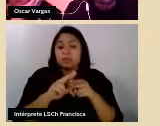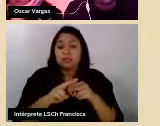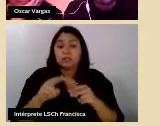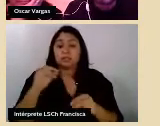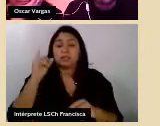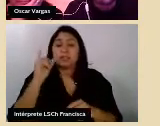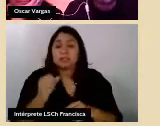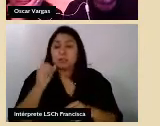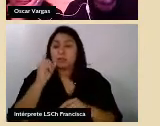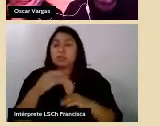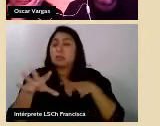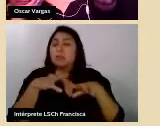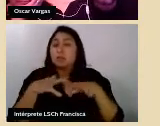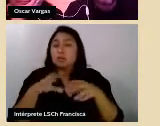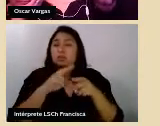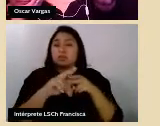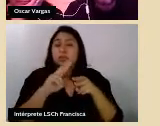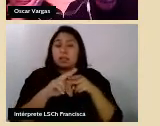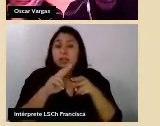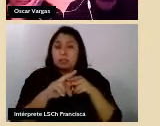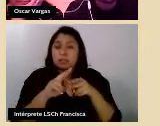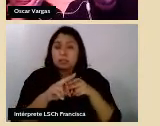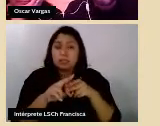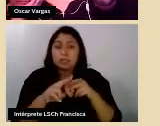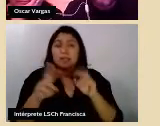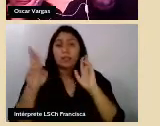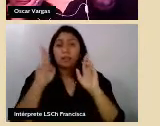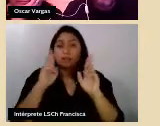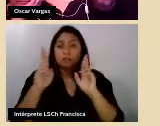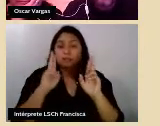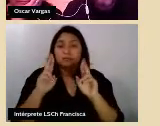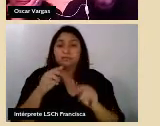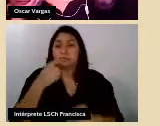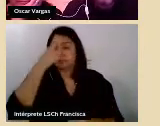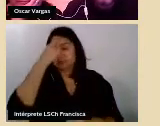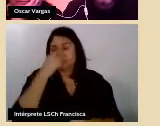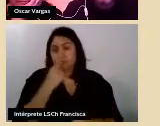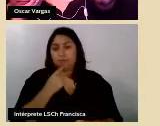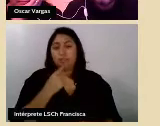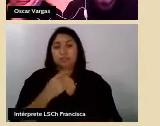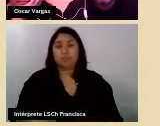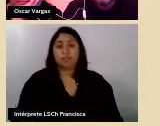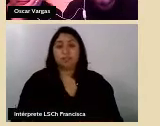hacer en cuanto al museo, aunque sea en forma externa. Y